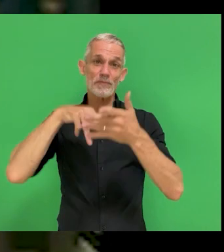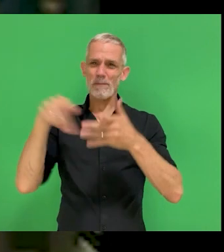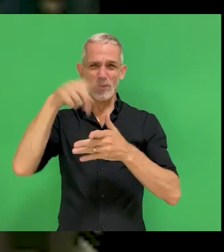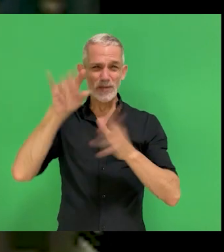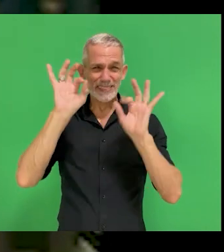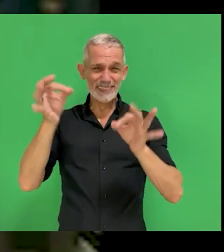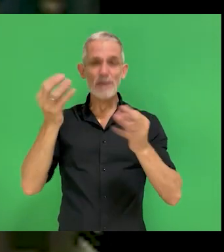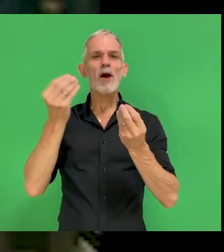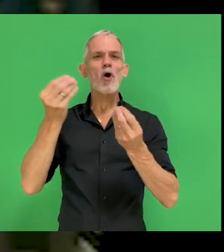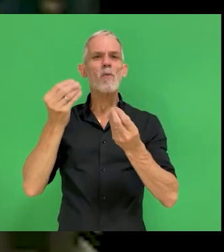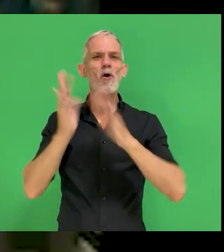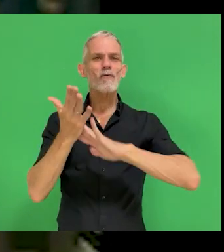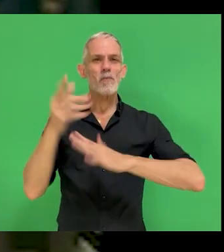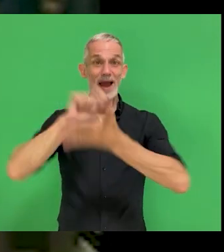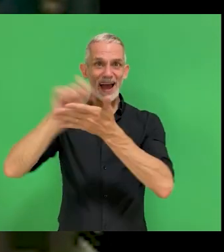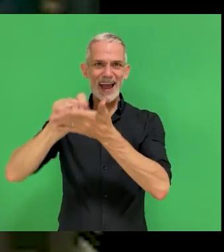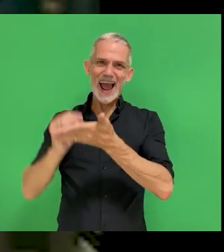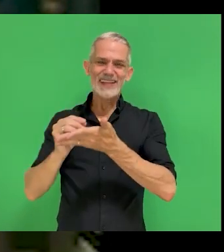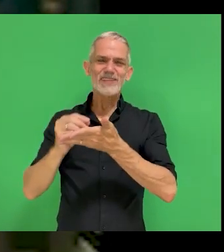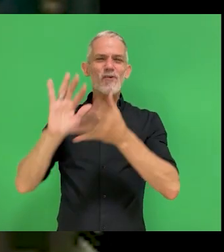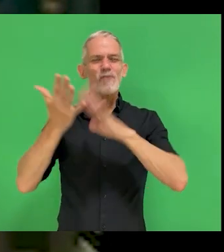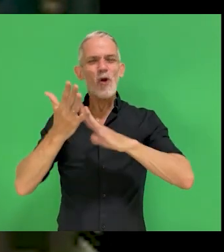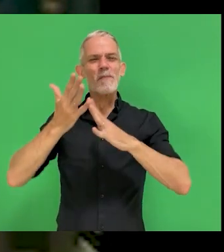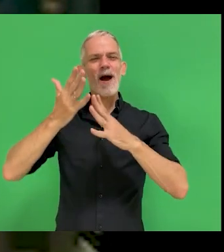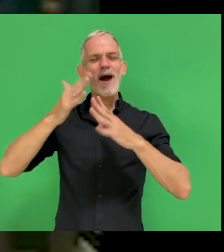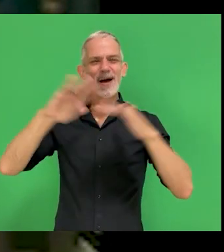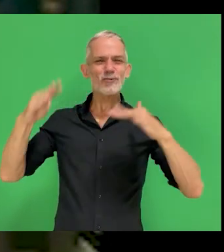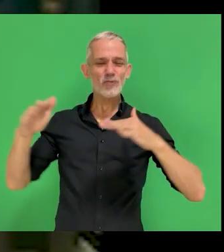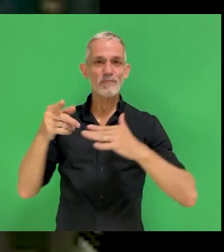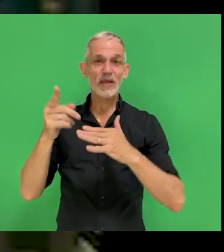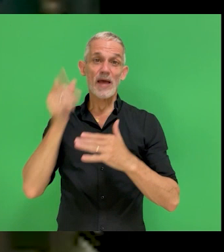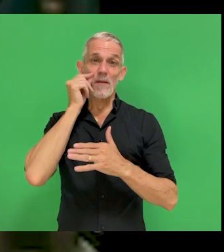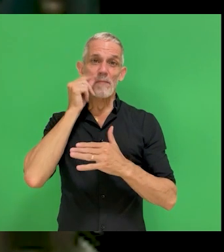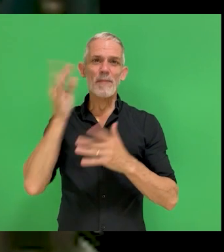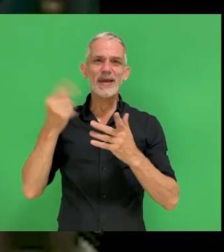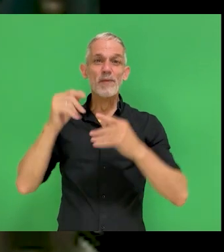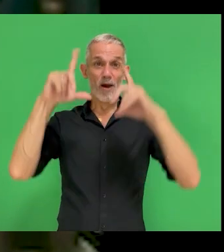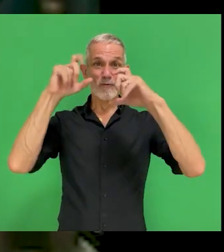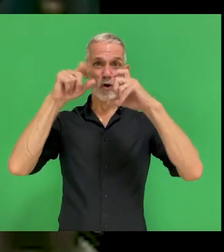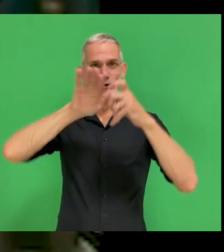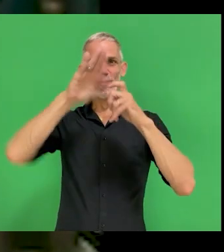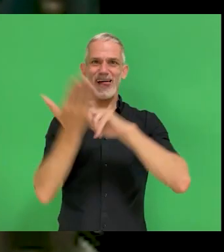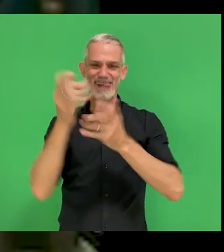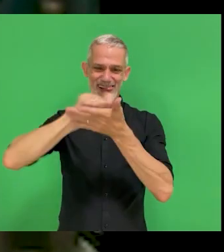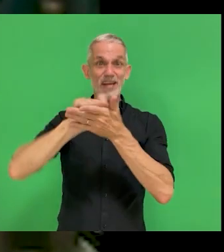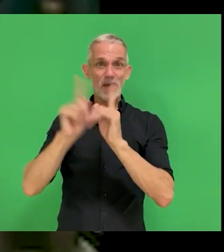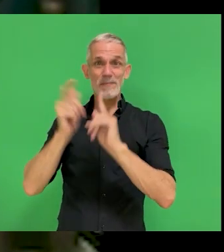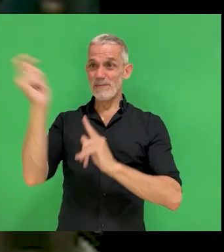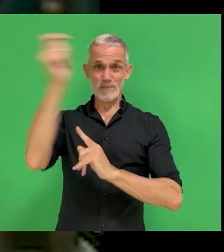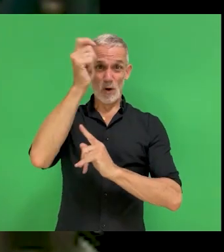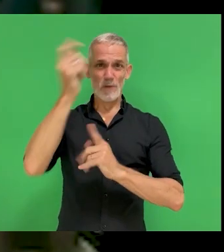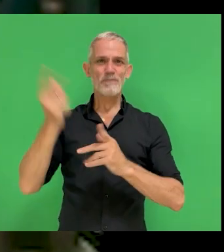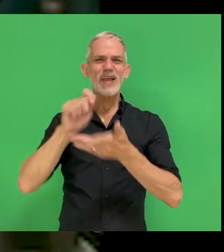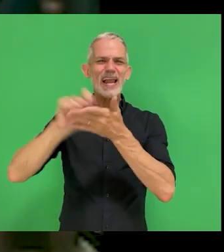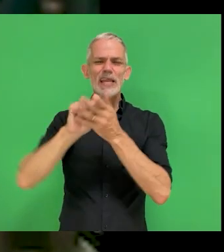que tengan una idea de ese tono de las cartas. Eran cartas que a veces escribía atrás de una foto de él, como esta, con